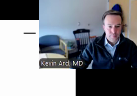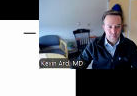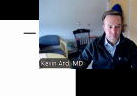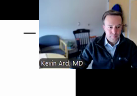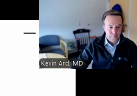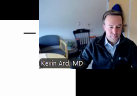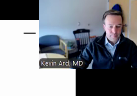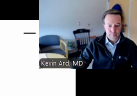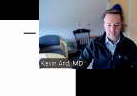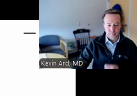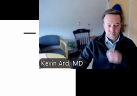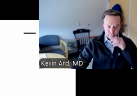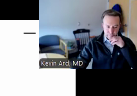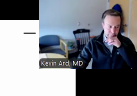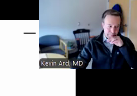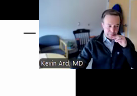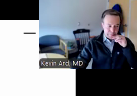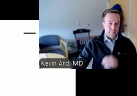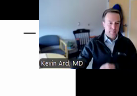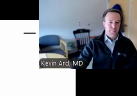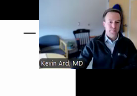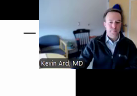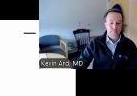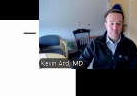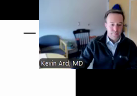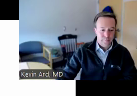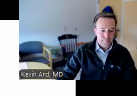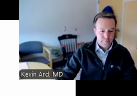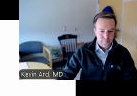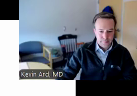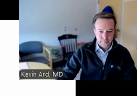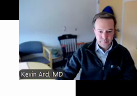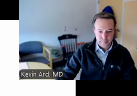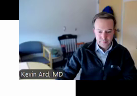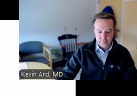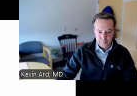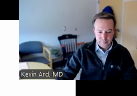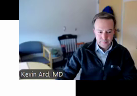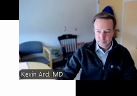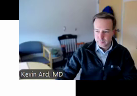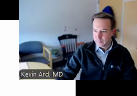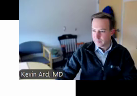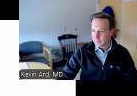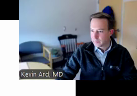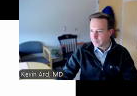la sesión en manos de mi colega y más adelante podemos responder preguntas.